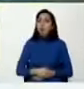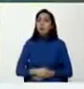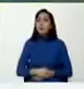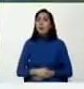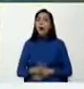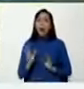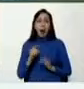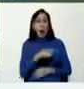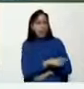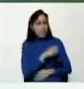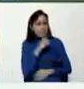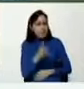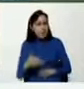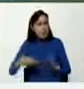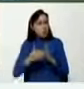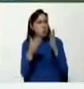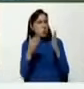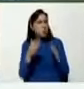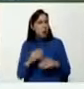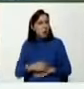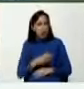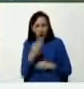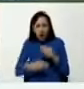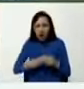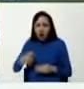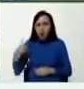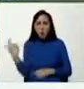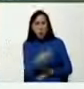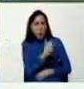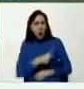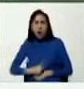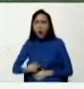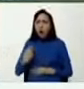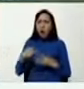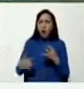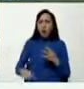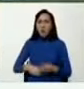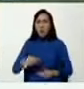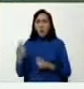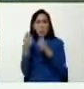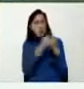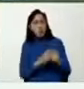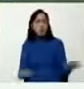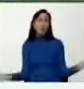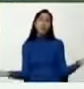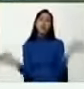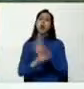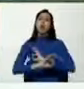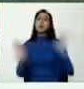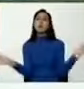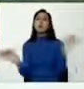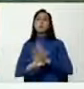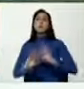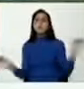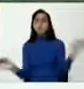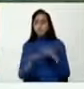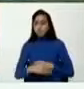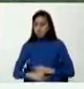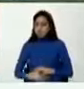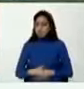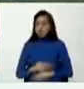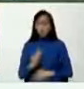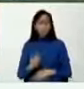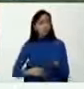malas, y con un show para buscar billete. Nanay, nanay. Te vas